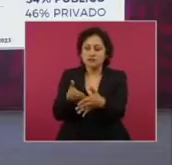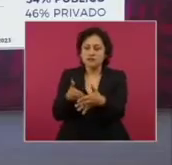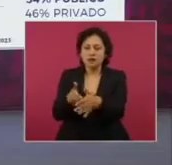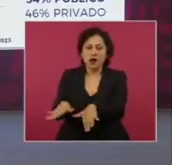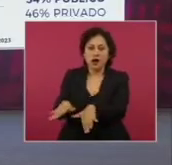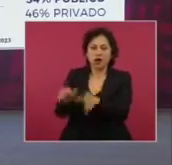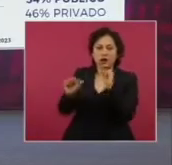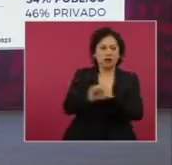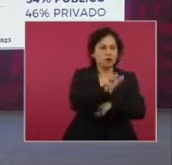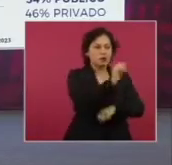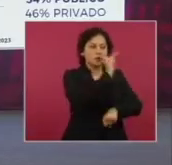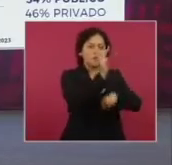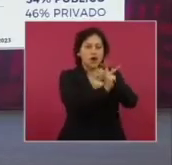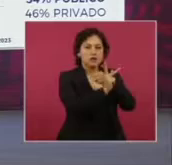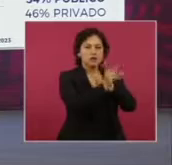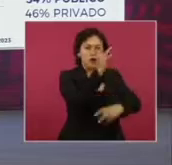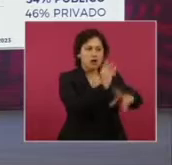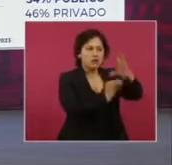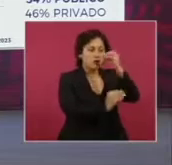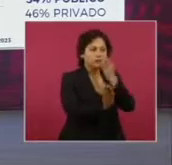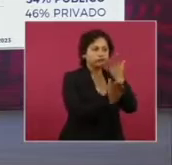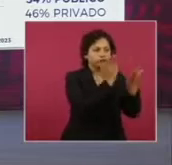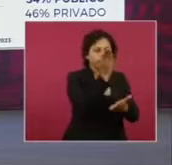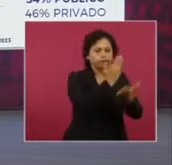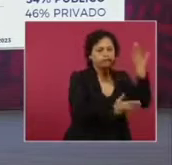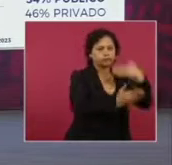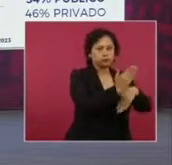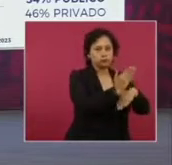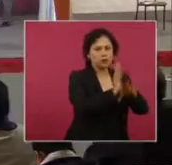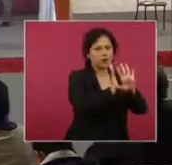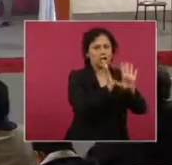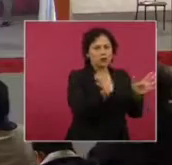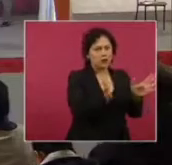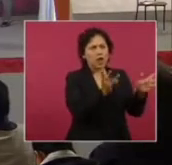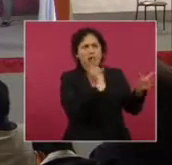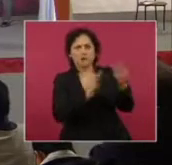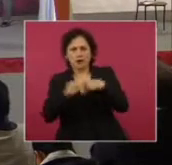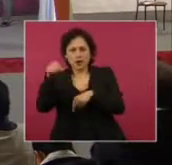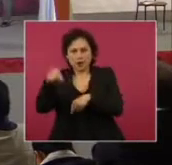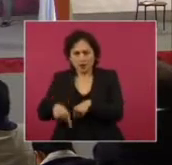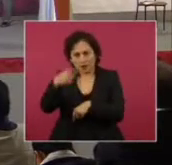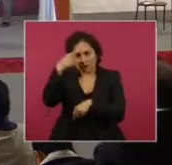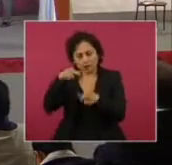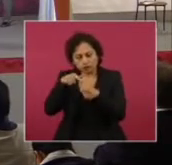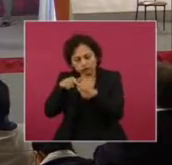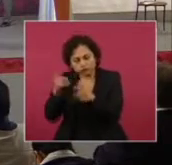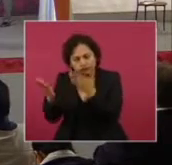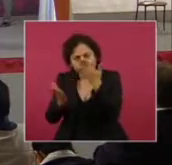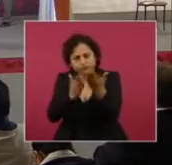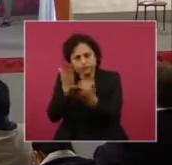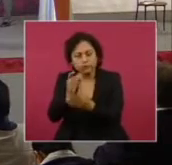a favor de todas y de todos. Un aumento en las becas para especialistas